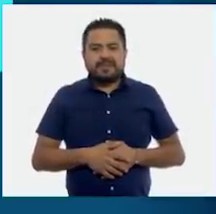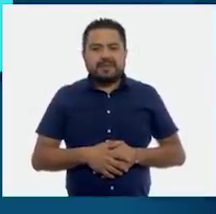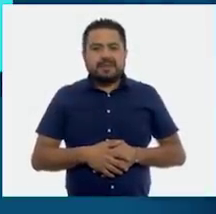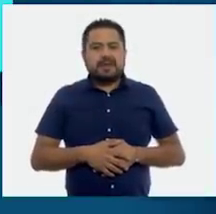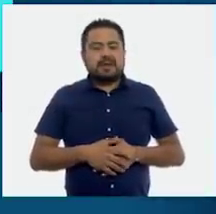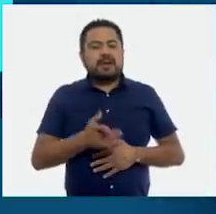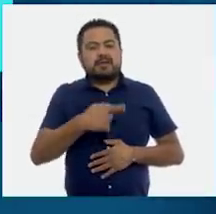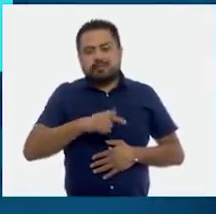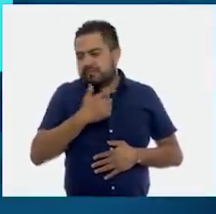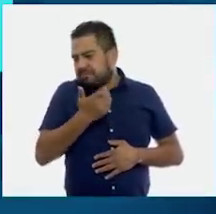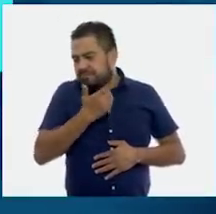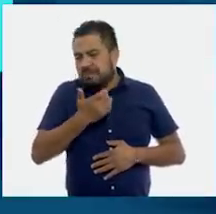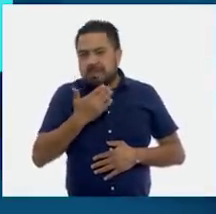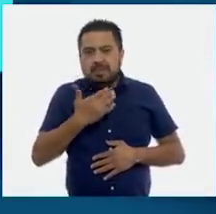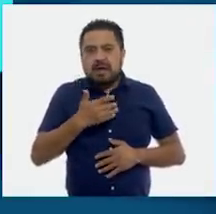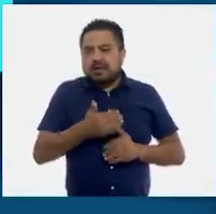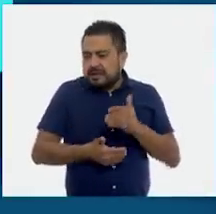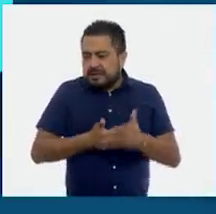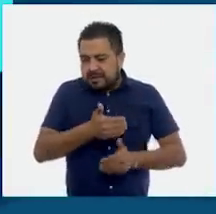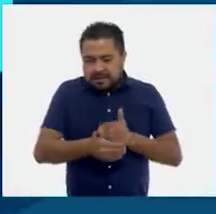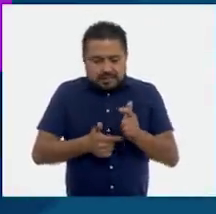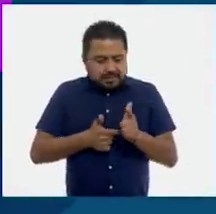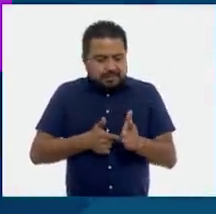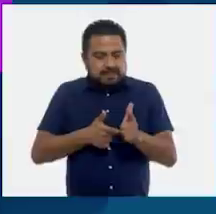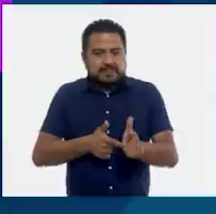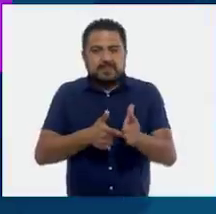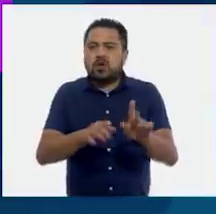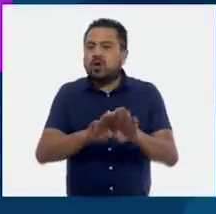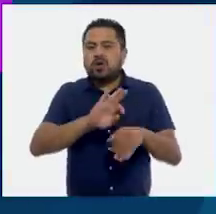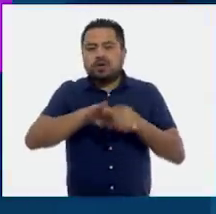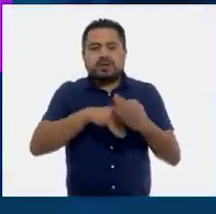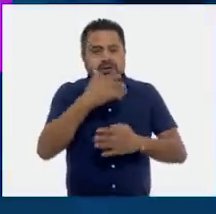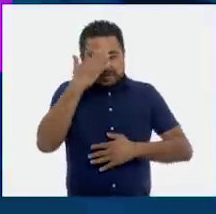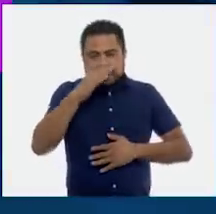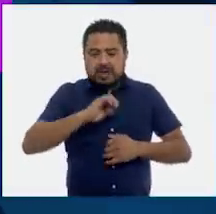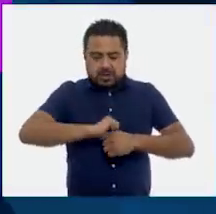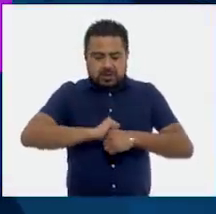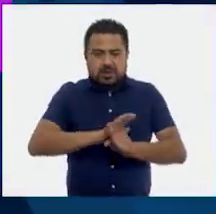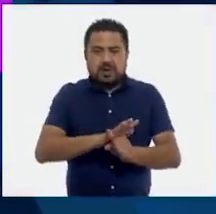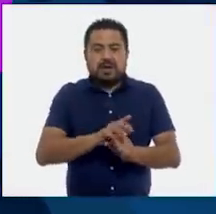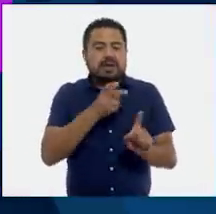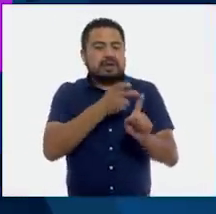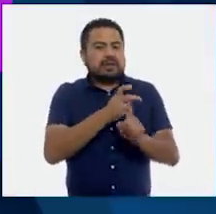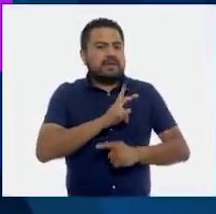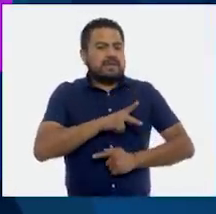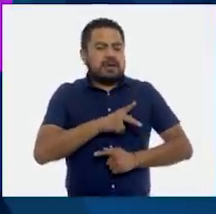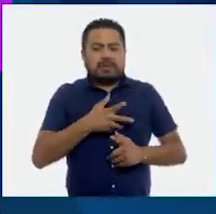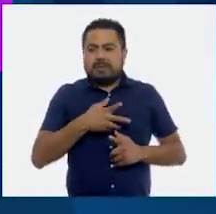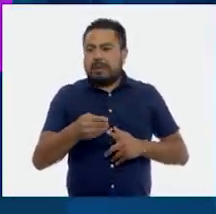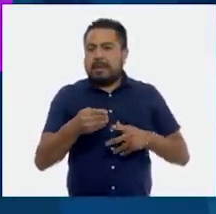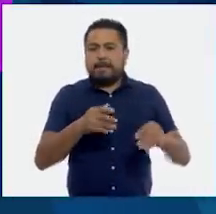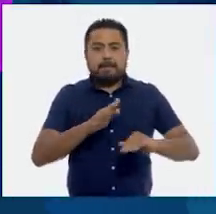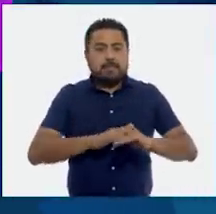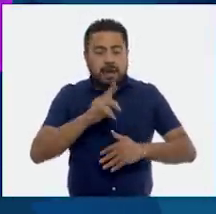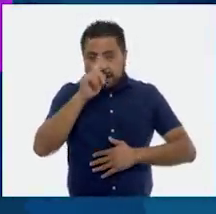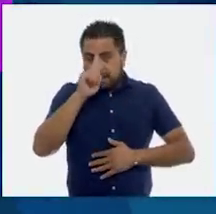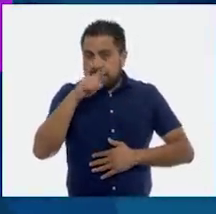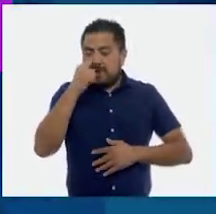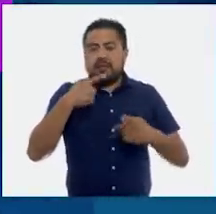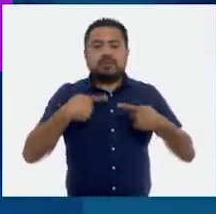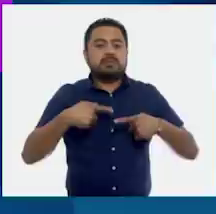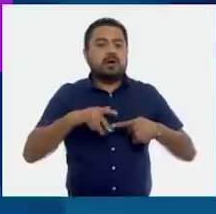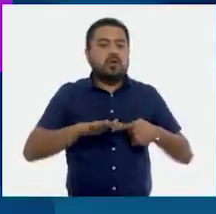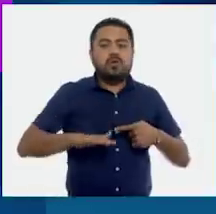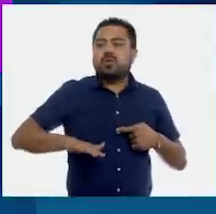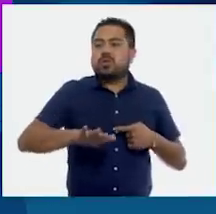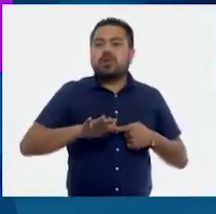Buenas prácticas para seguir adelante. Como todos sabemos, el COVID-19 es un virus que se contagia muy fácilmente entre las